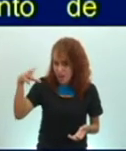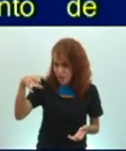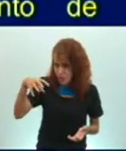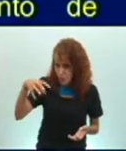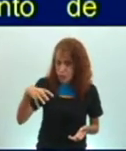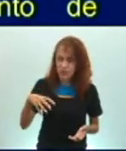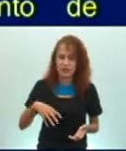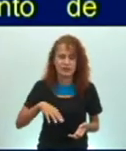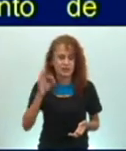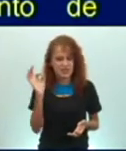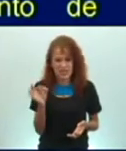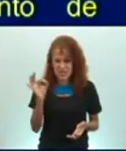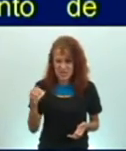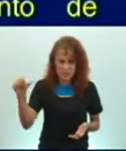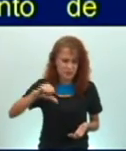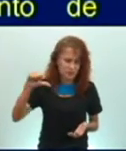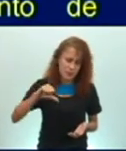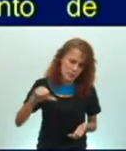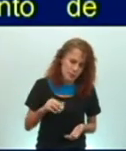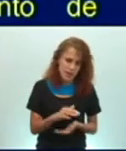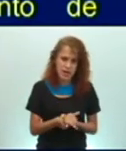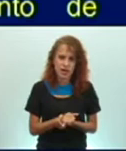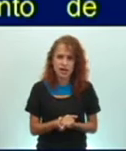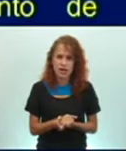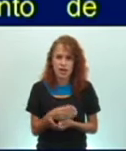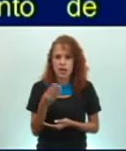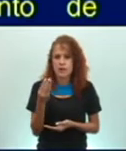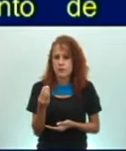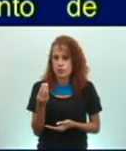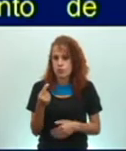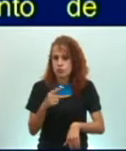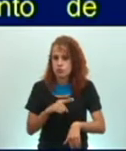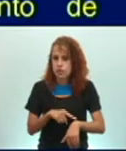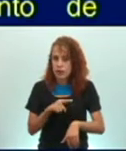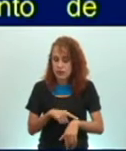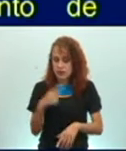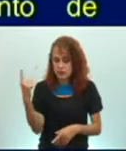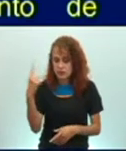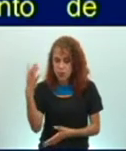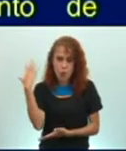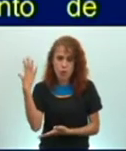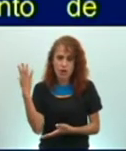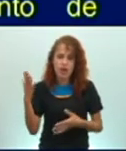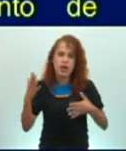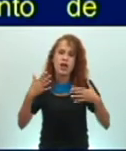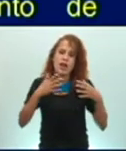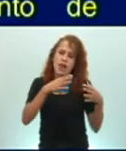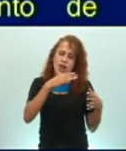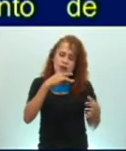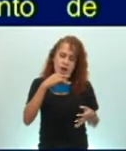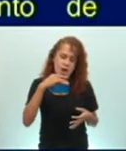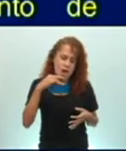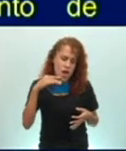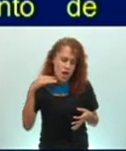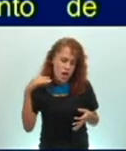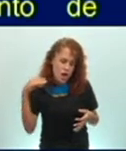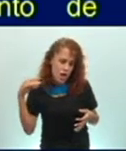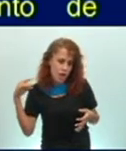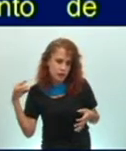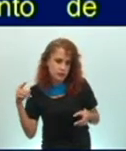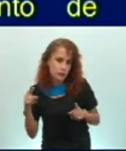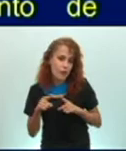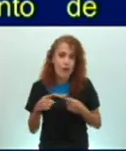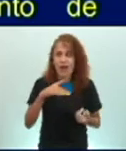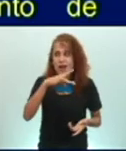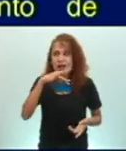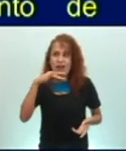movimiento de traslación y diámetro. Muchas veces estos organismos meteorológicos se mueven muy lento y eso hace que su